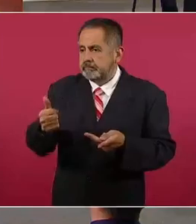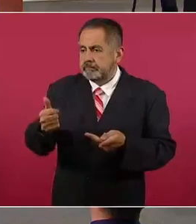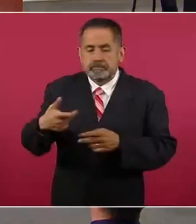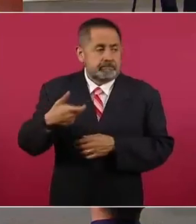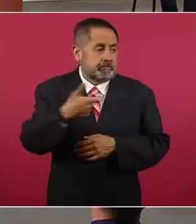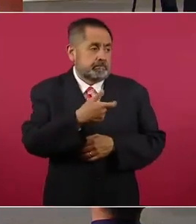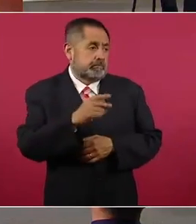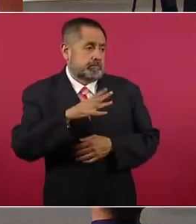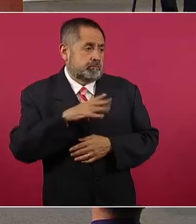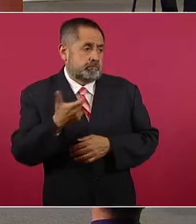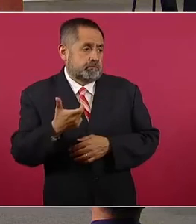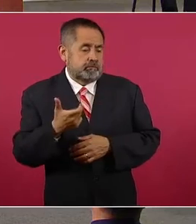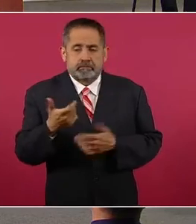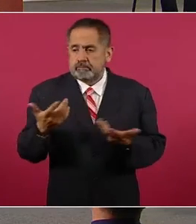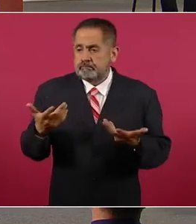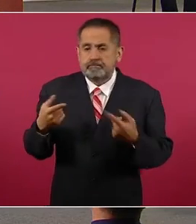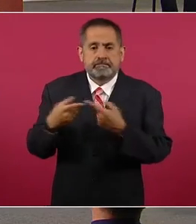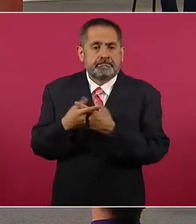fluido,